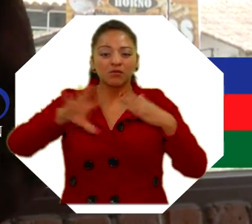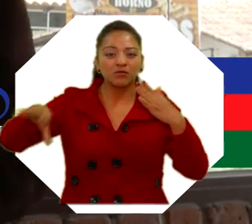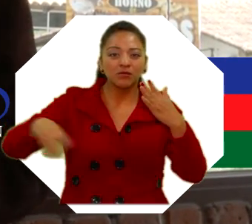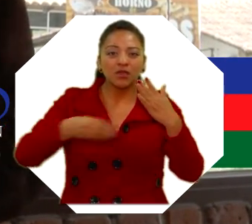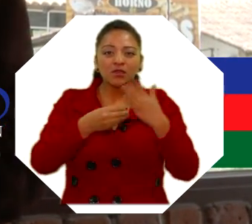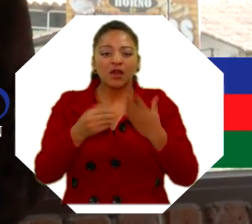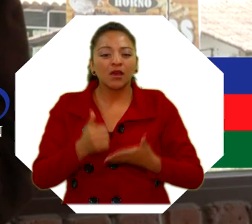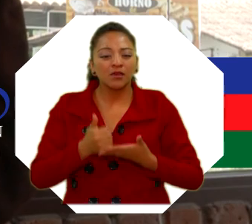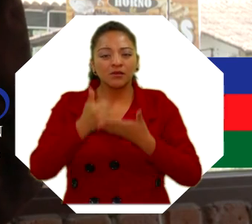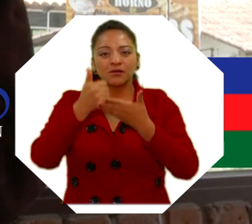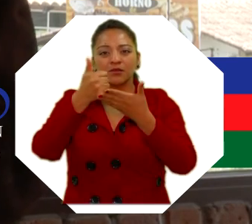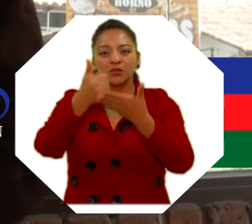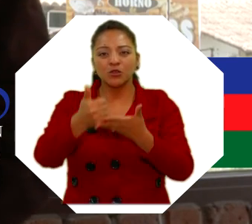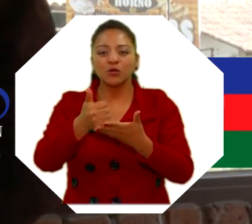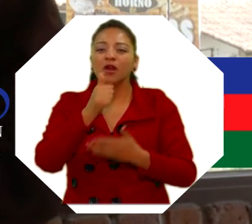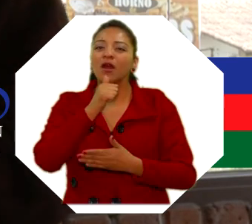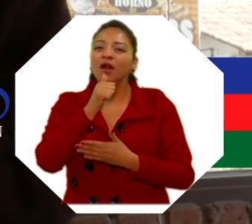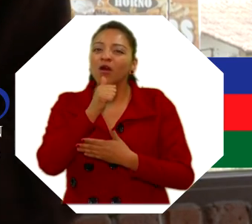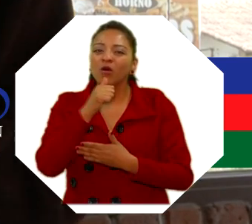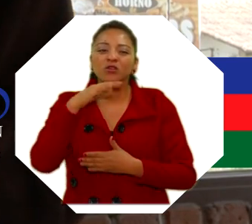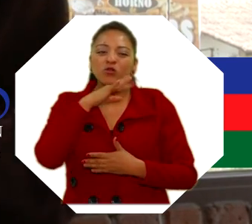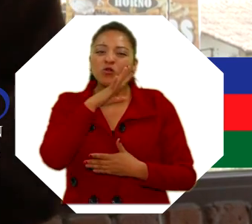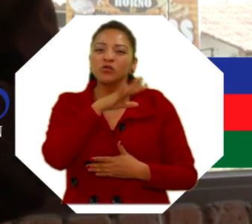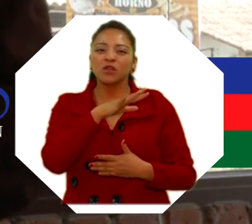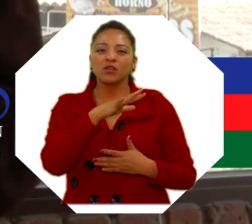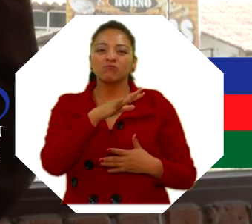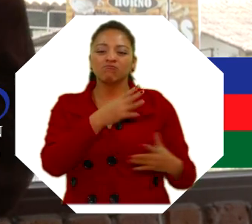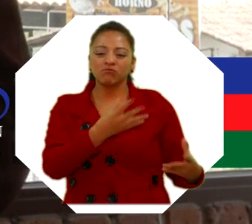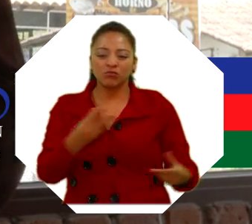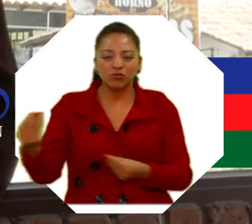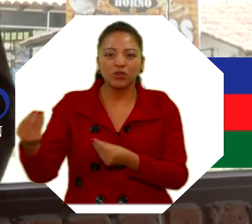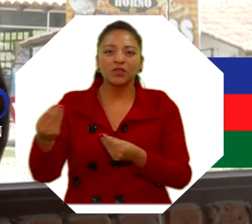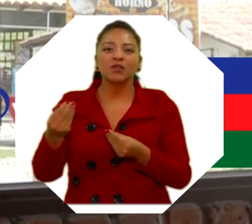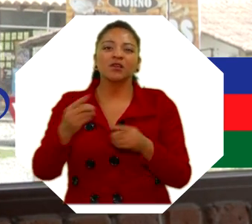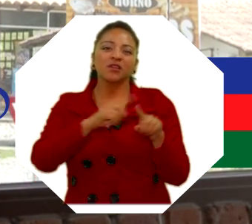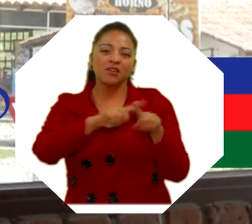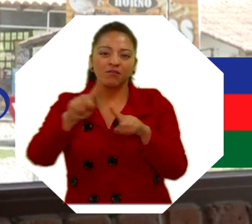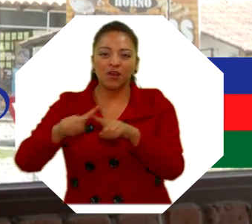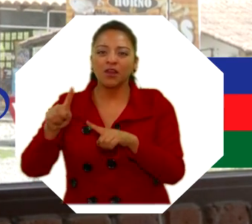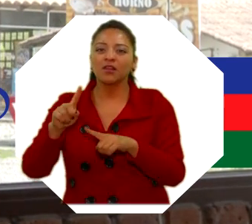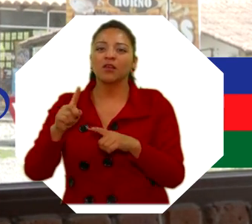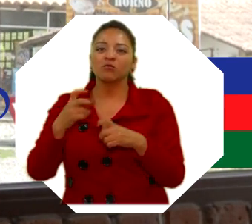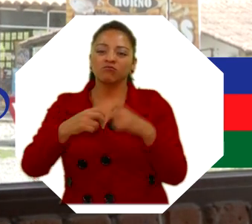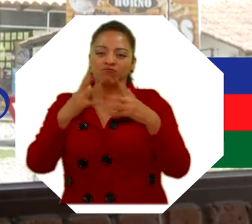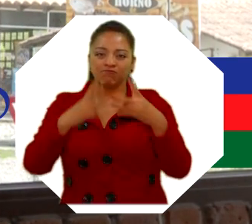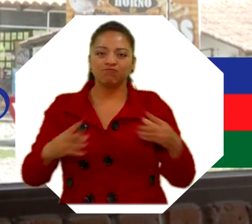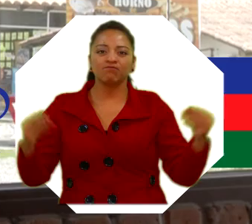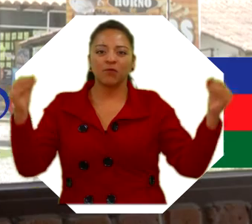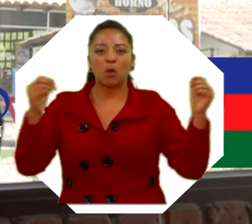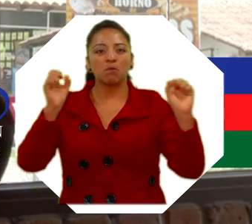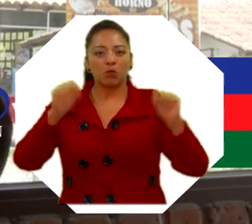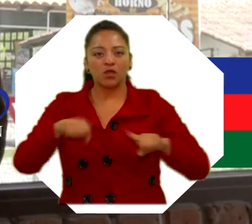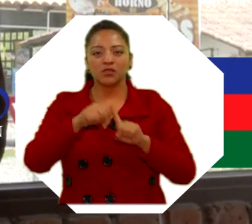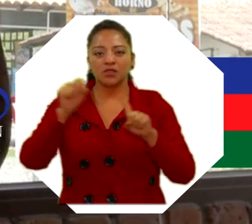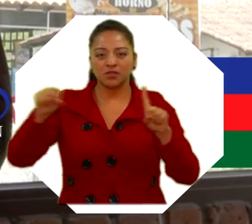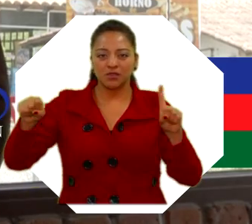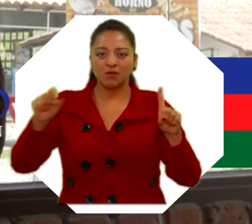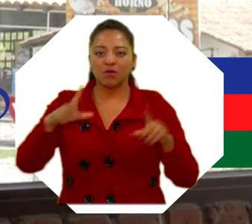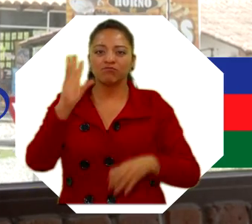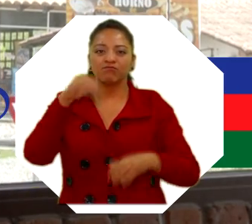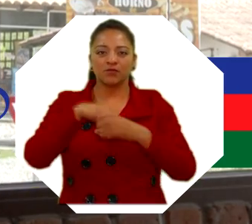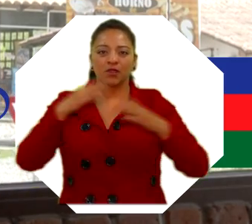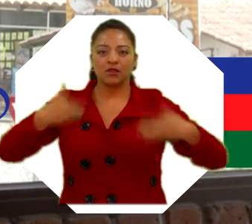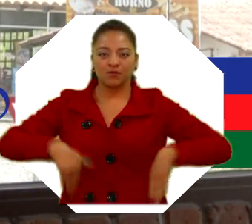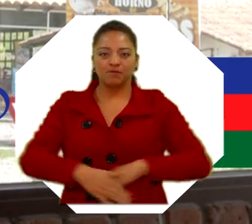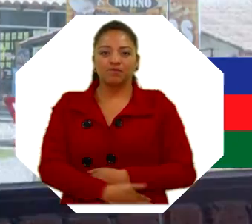el llevar adecuadamente las aguas servidas de los sistemas de alcantarillado